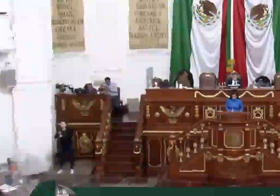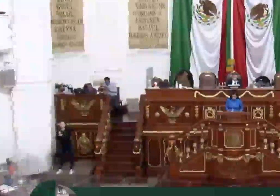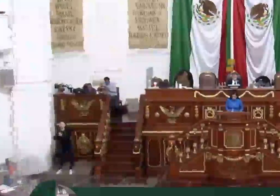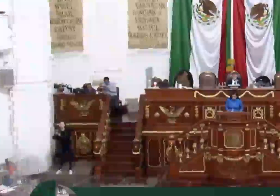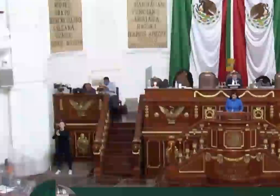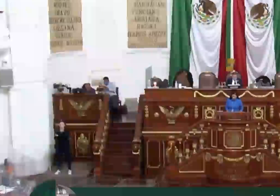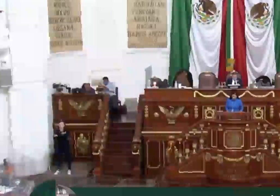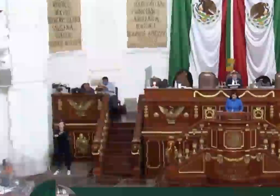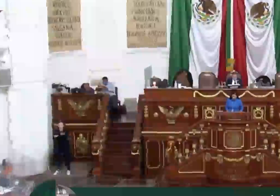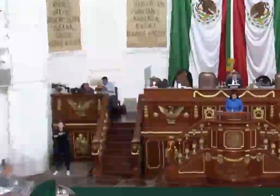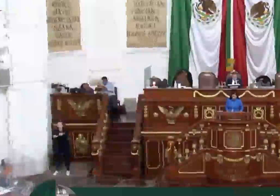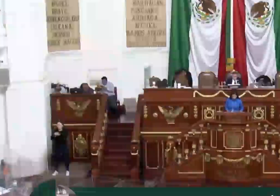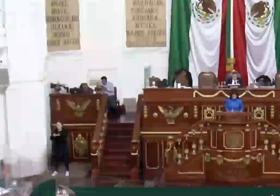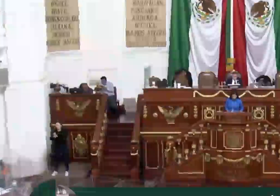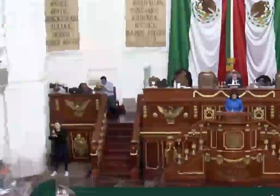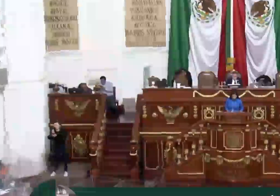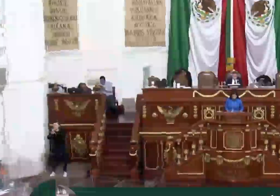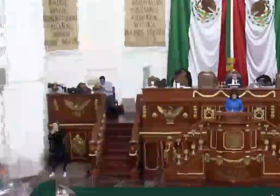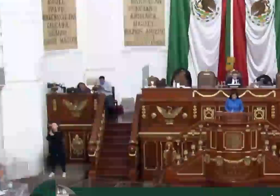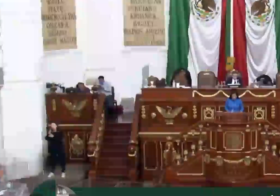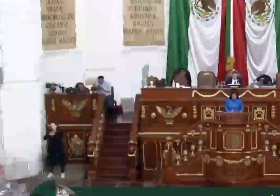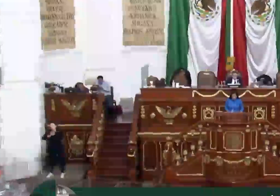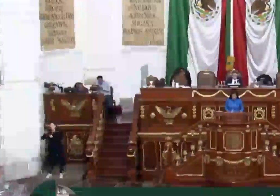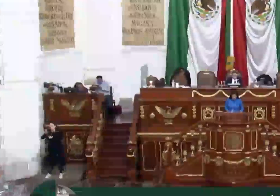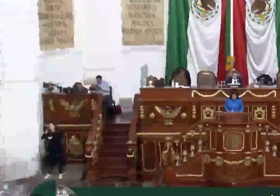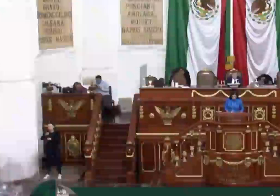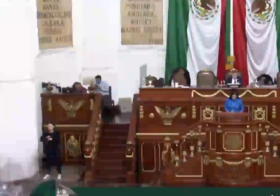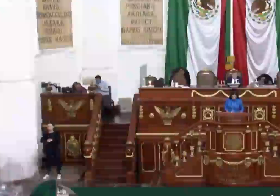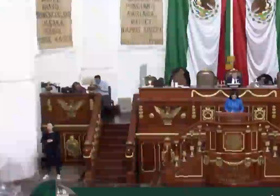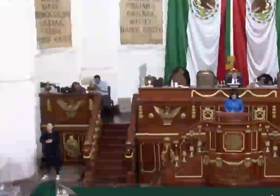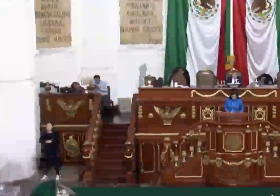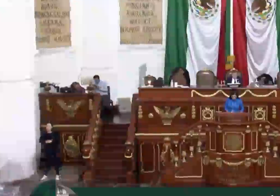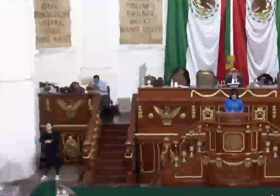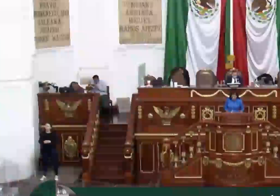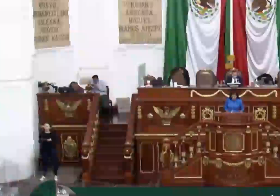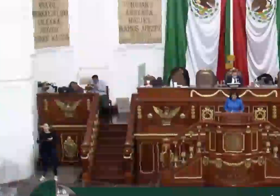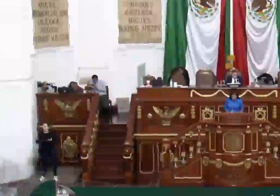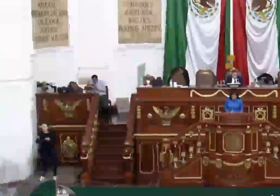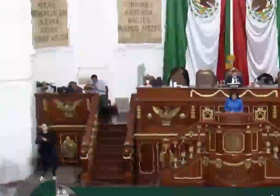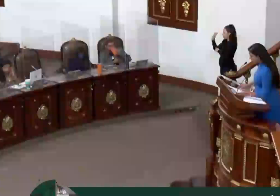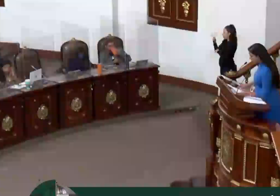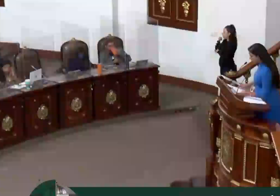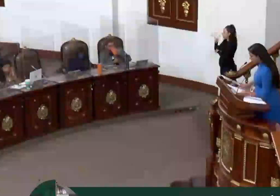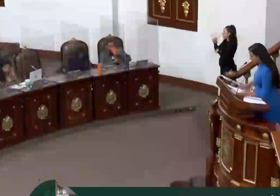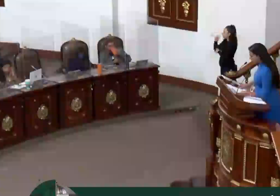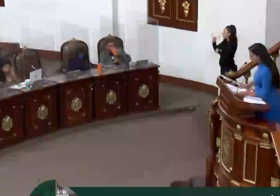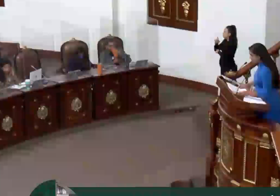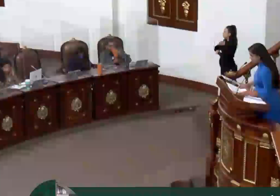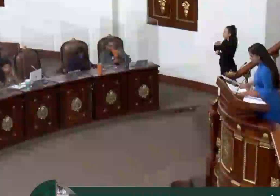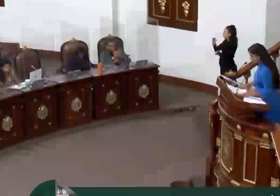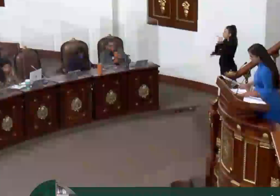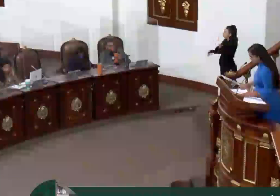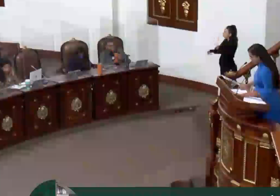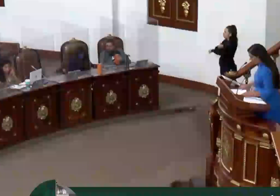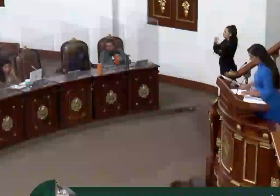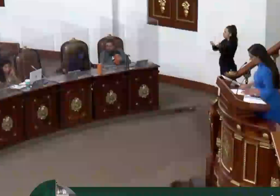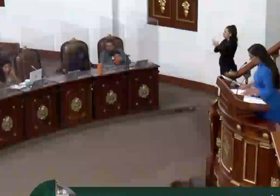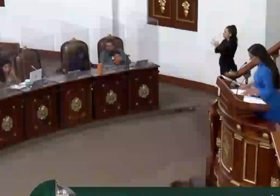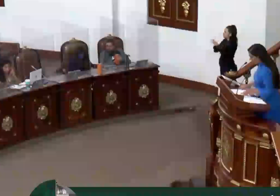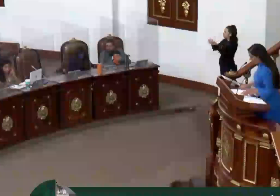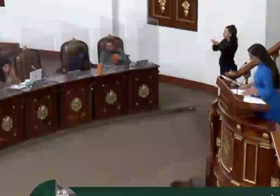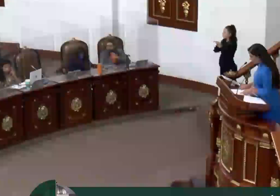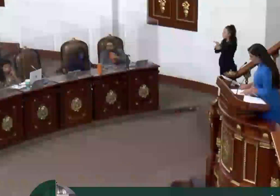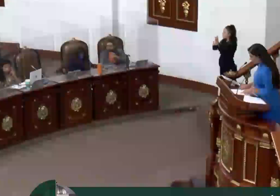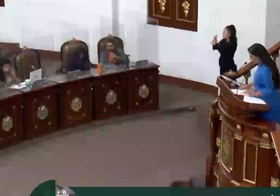cada entidad no evadan con artilugios o formalidades el responder las solicitudes de información. Esto es, que las